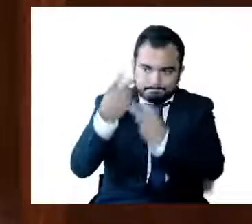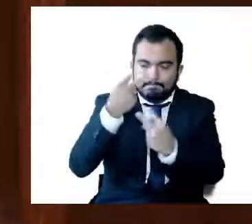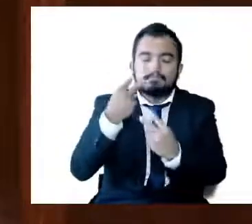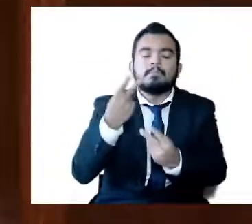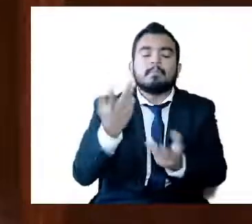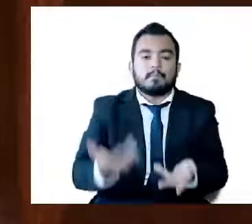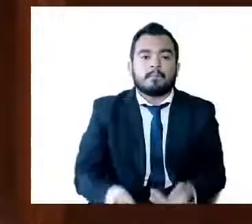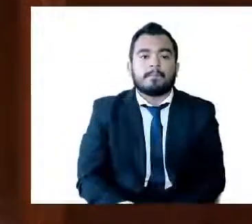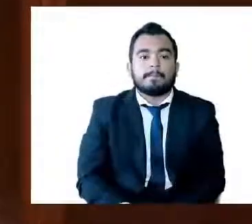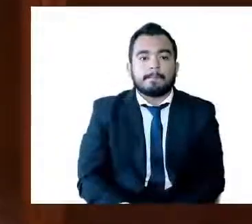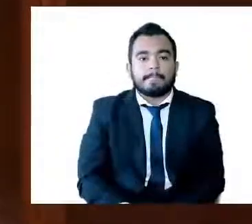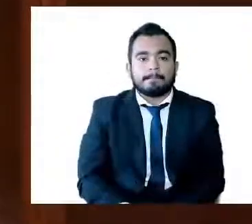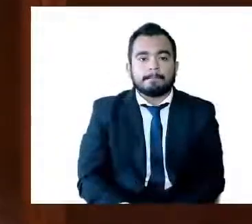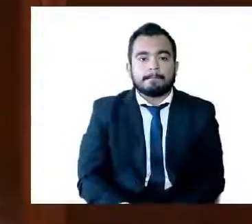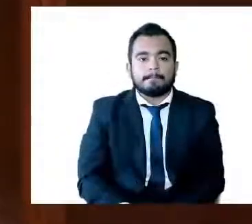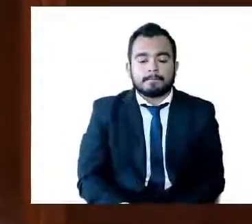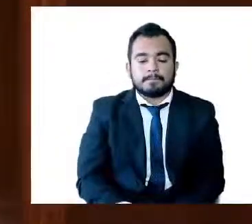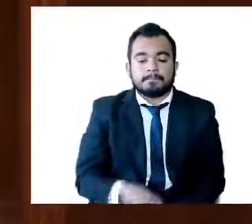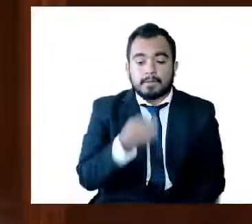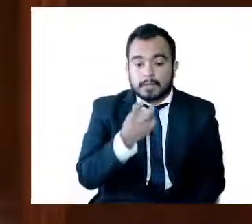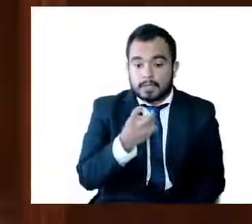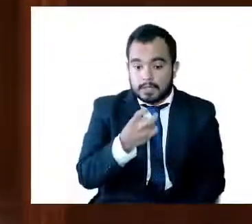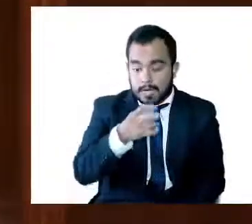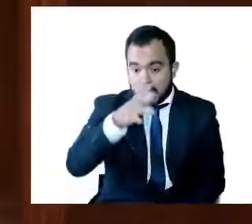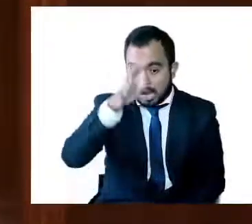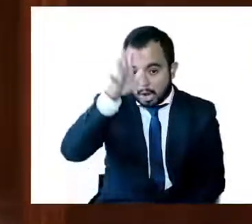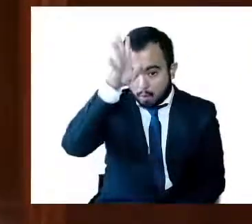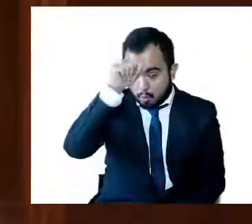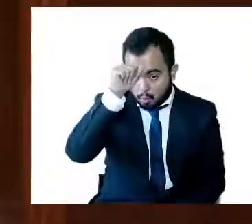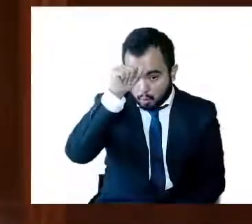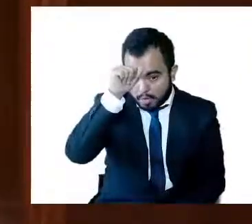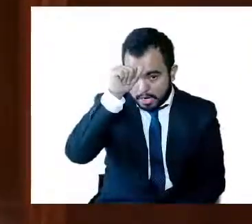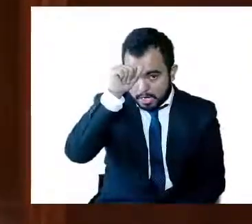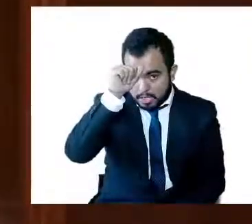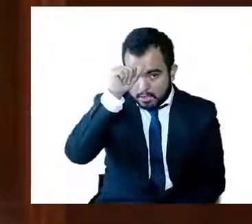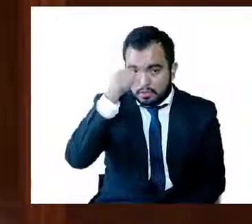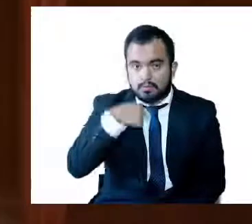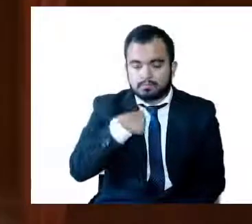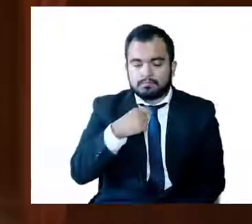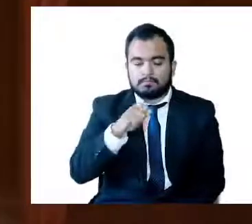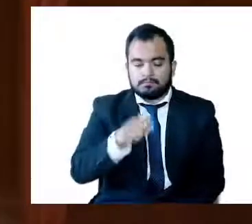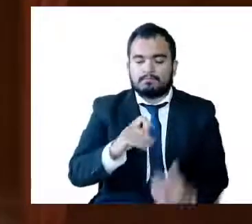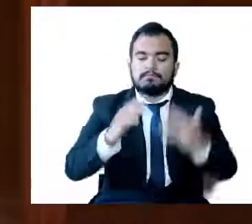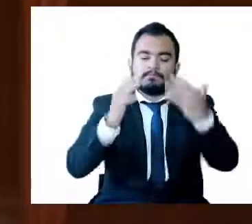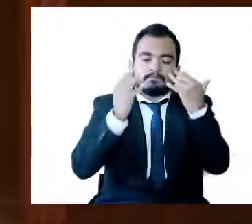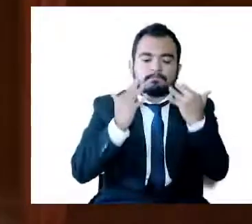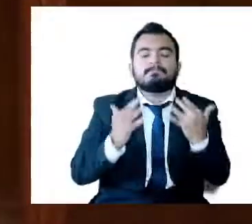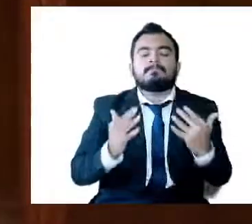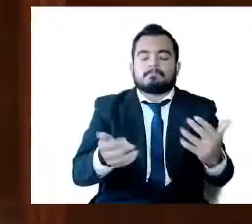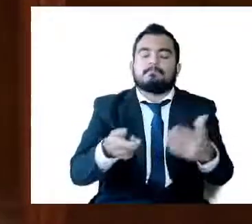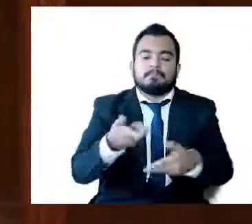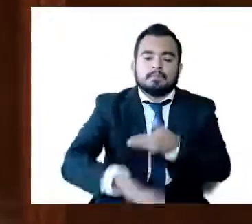el punto de acuerdo que planteo aquí al pleno de este honorable recinto